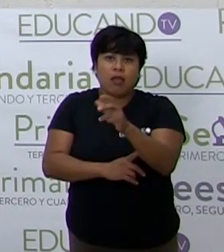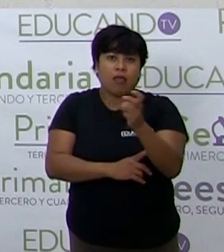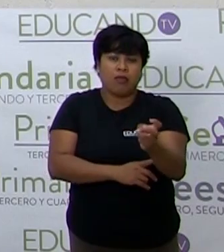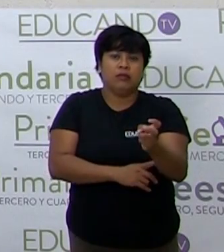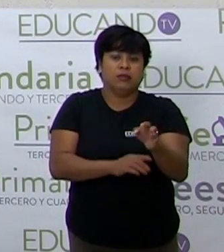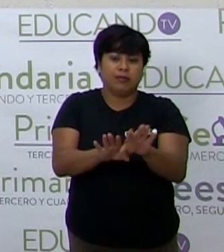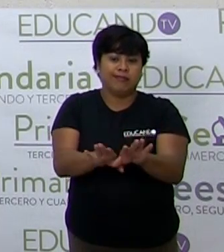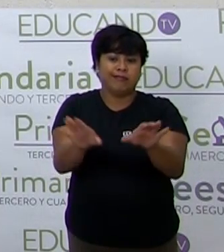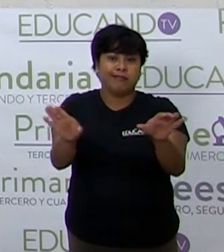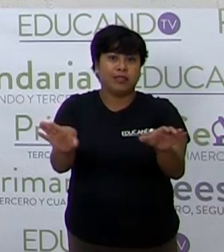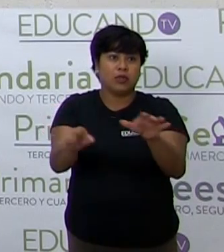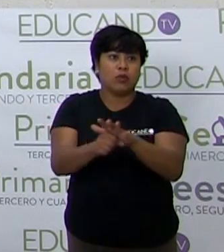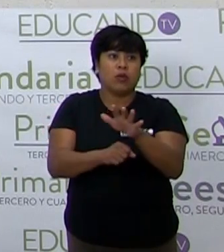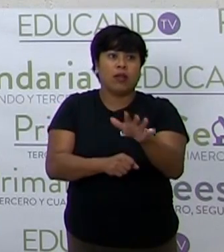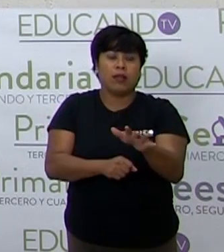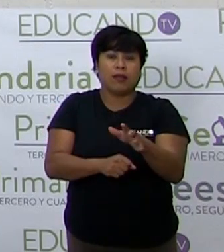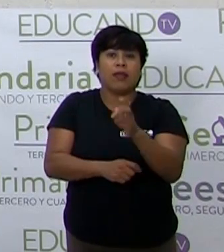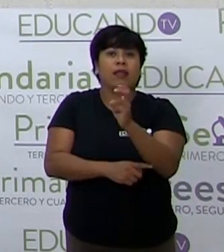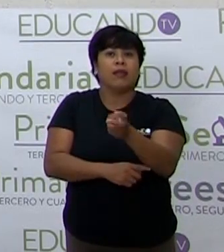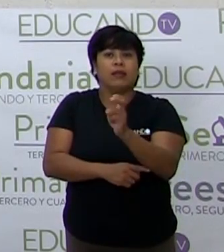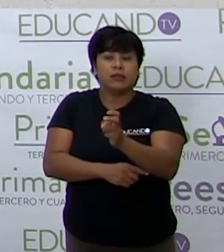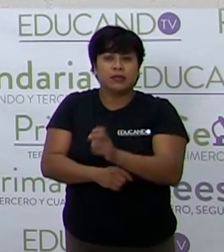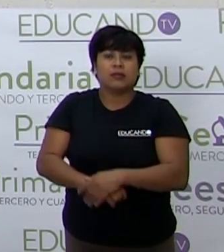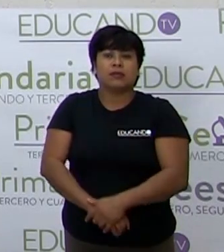este? Así es.